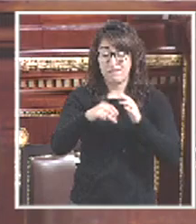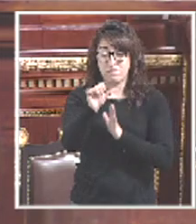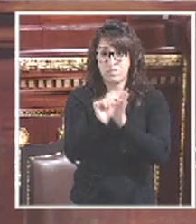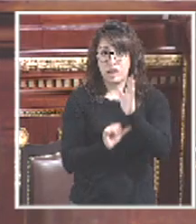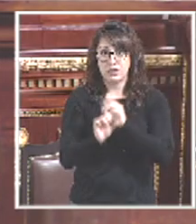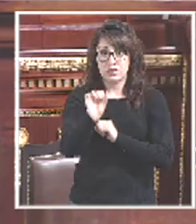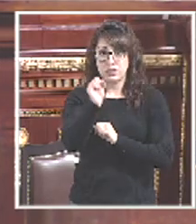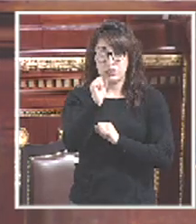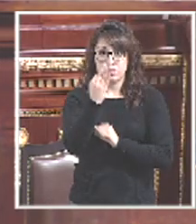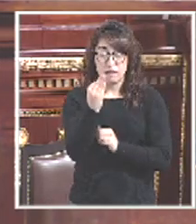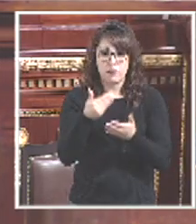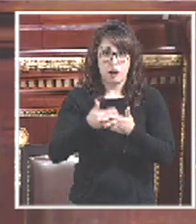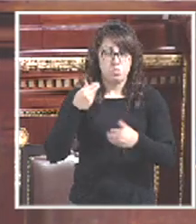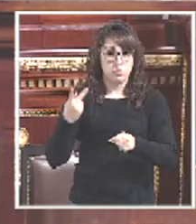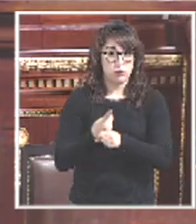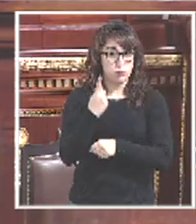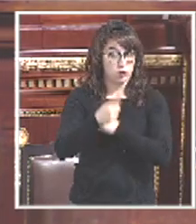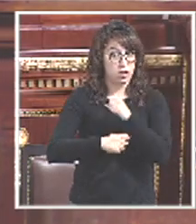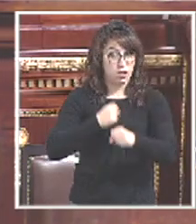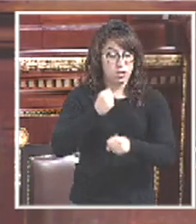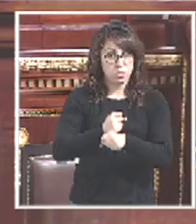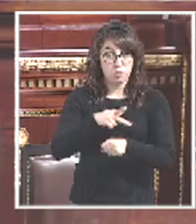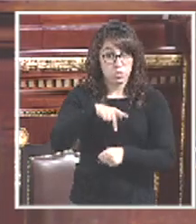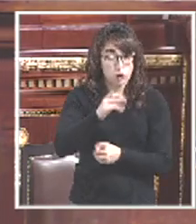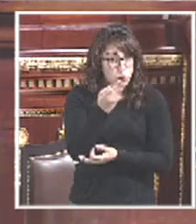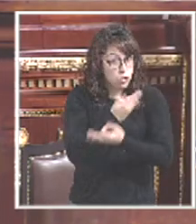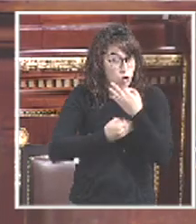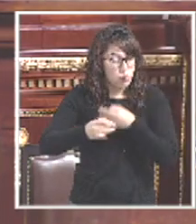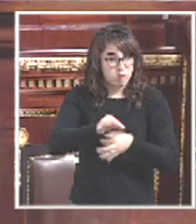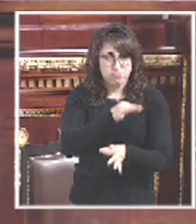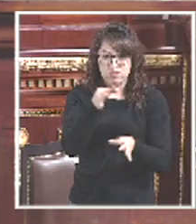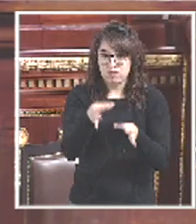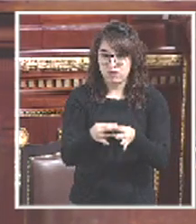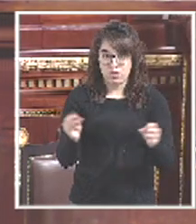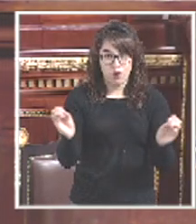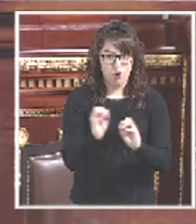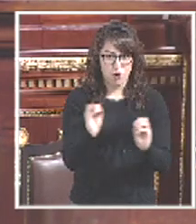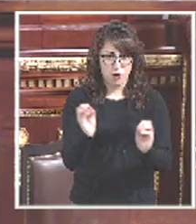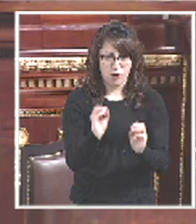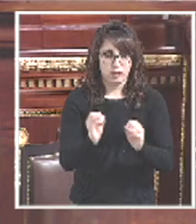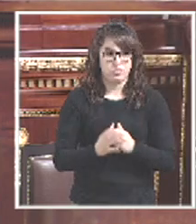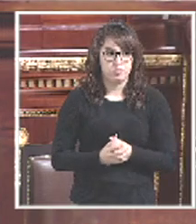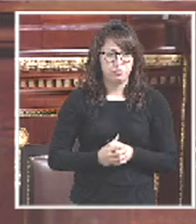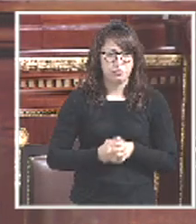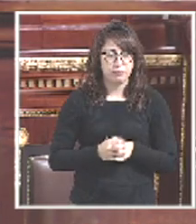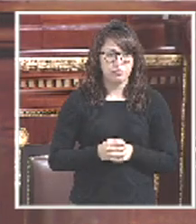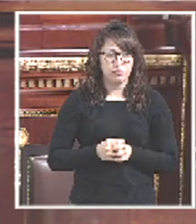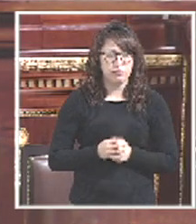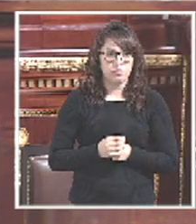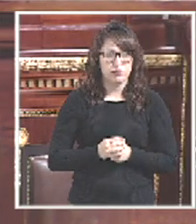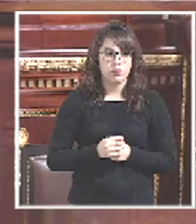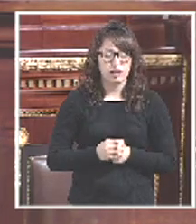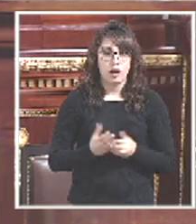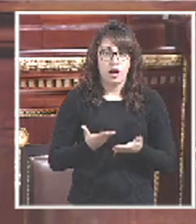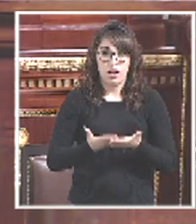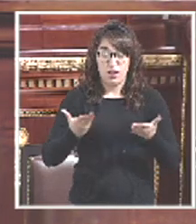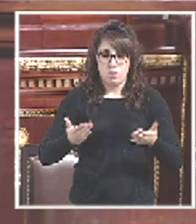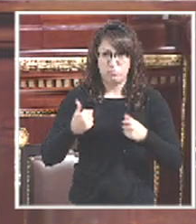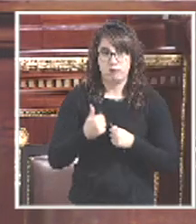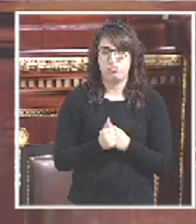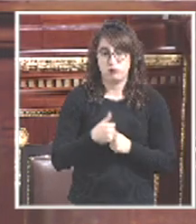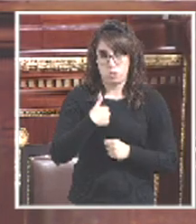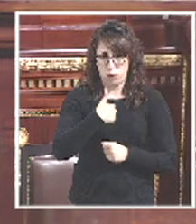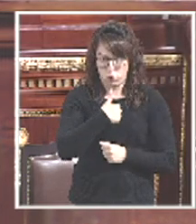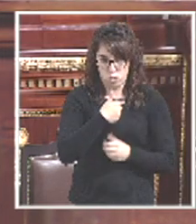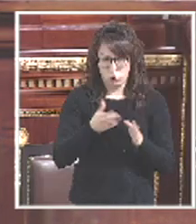año pasado, situación que nunca se cumplió. Como presidente de la Comisión de